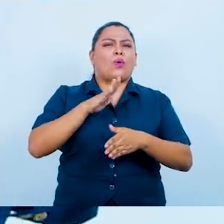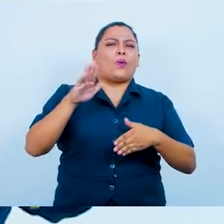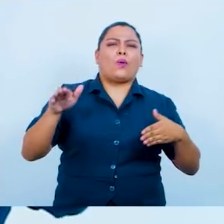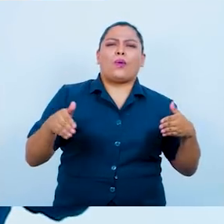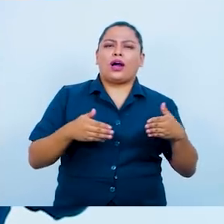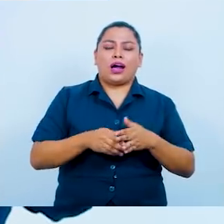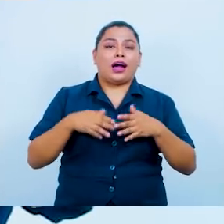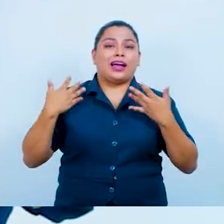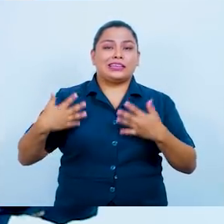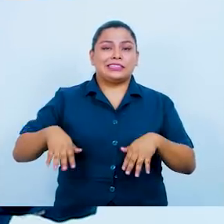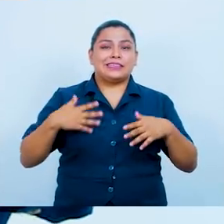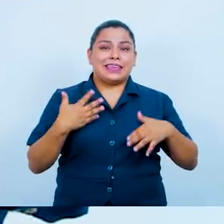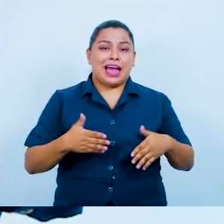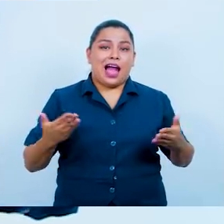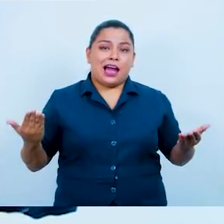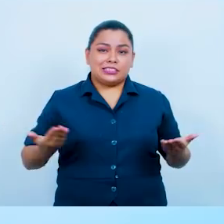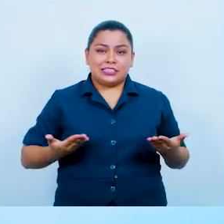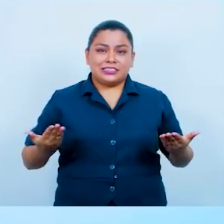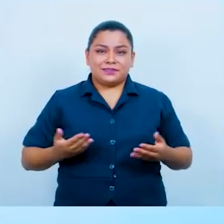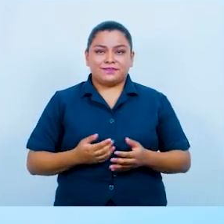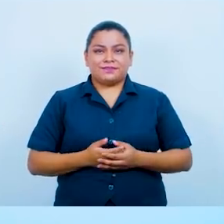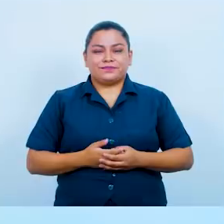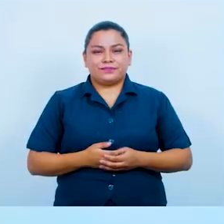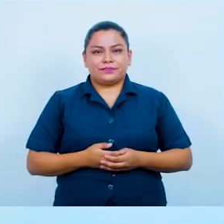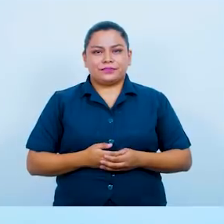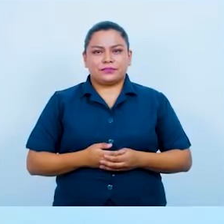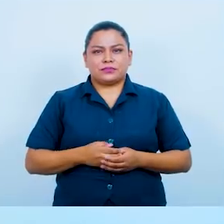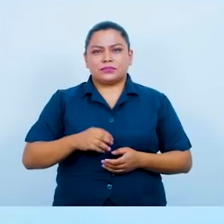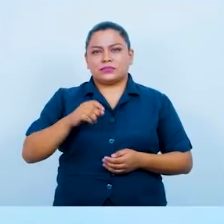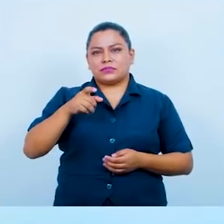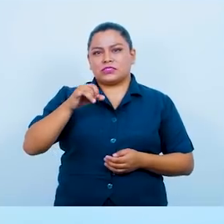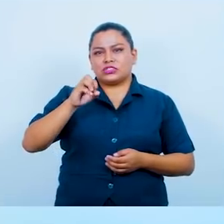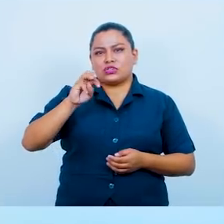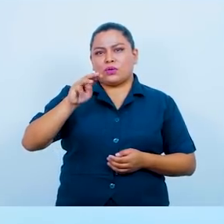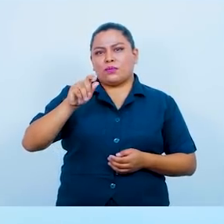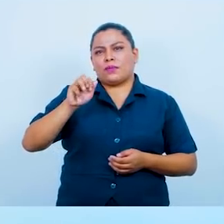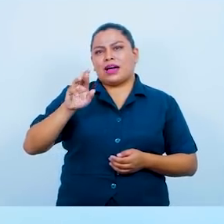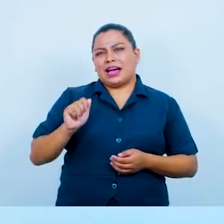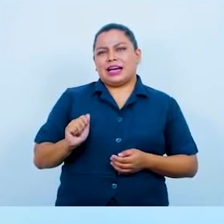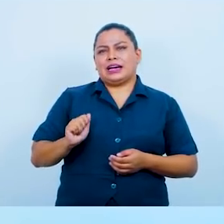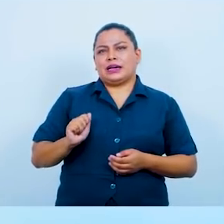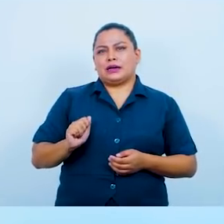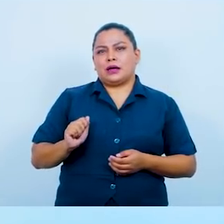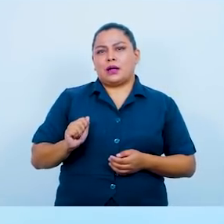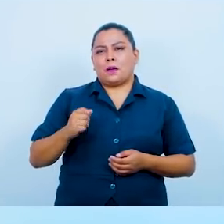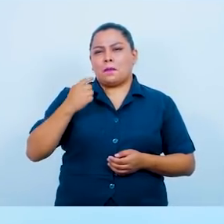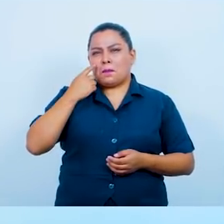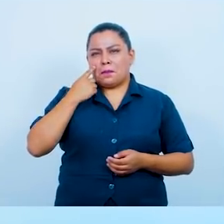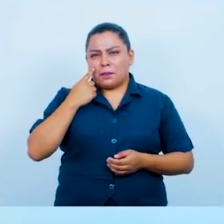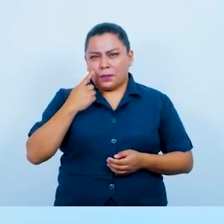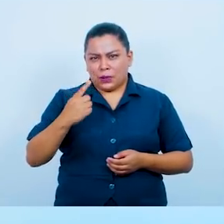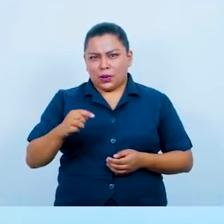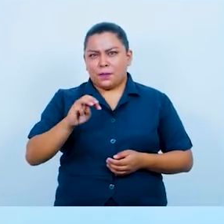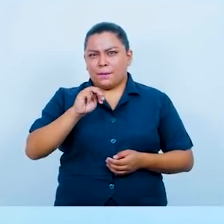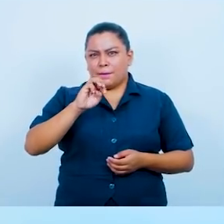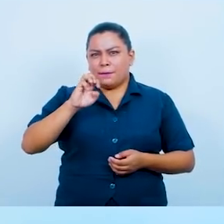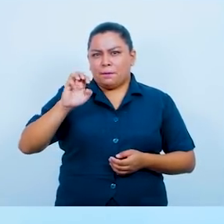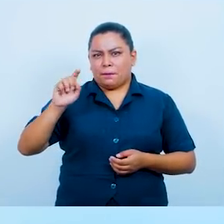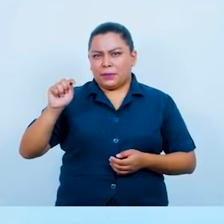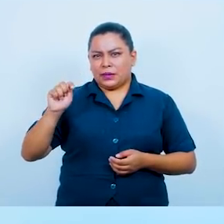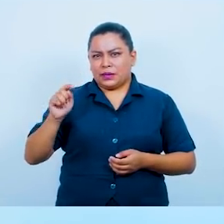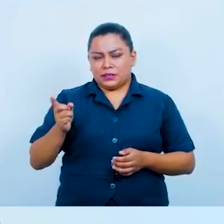de las actividades a realizar. Xiomara Acevedo nos comenta, veo que la interfaz de Google Meet ha